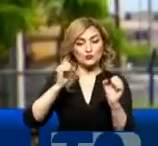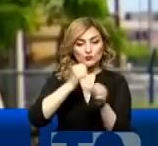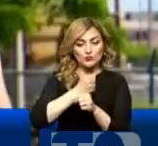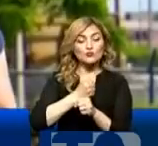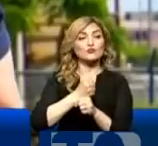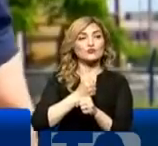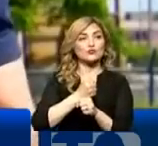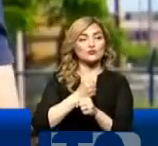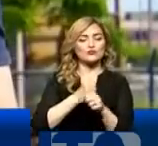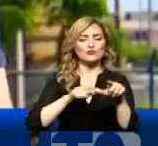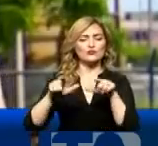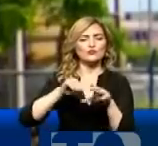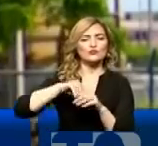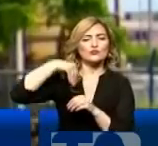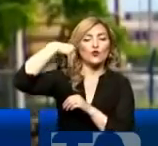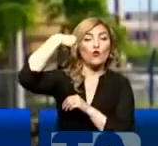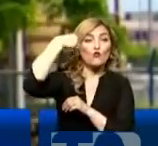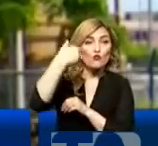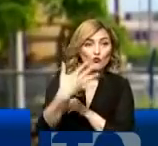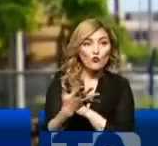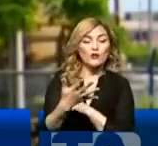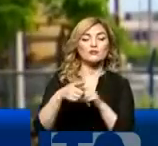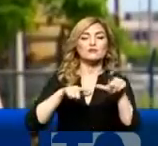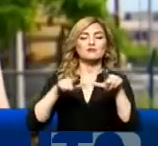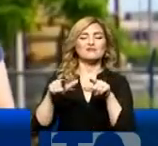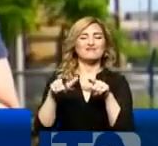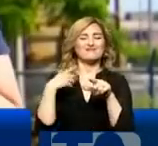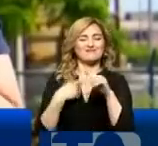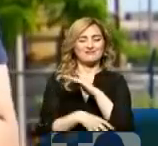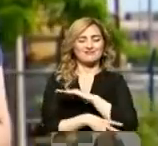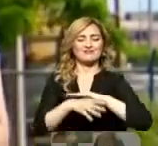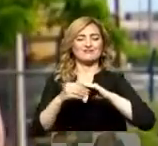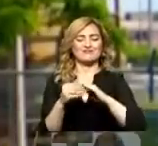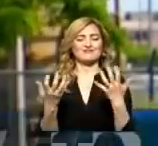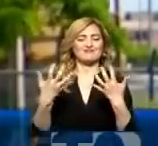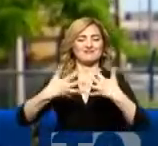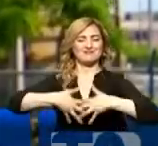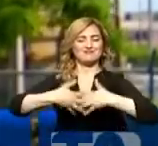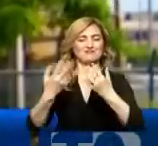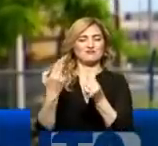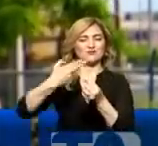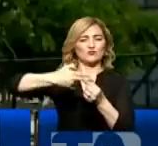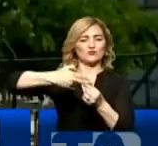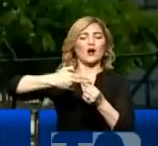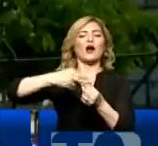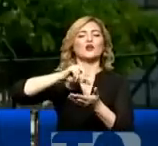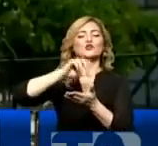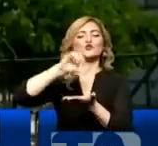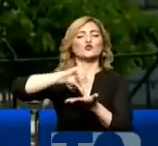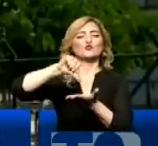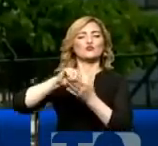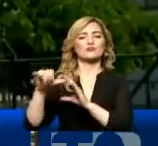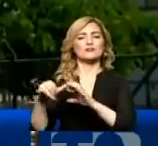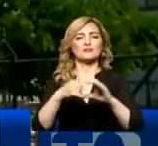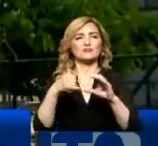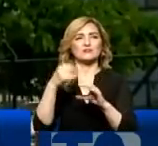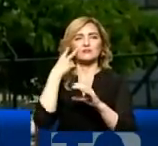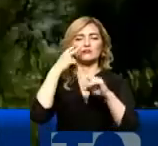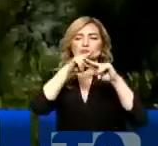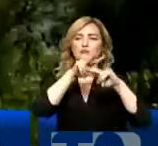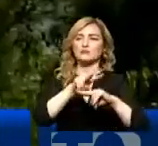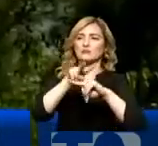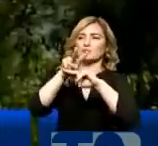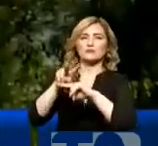un recorrido por los exteriores de la refinería que se ubica en esta ciudad costera y hemos podido constatar que parte de sus instalaciones se